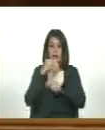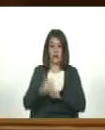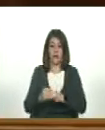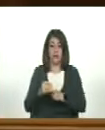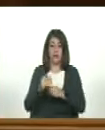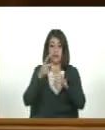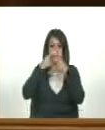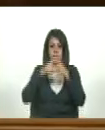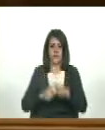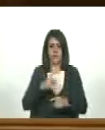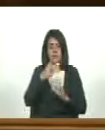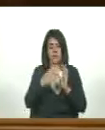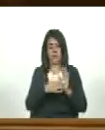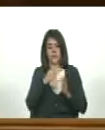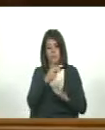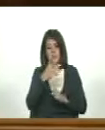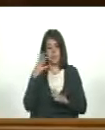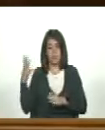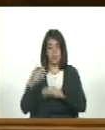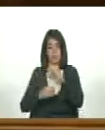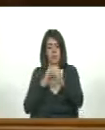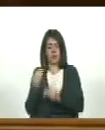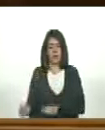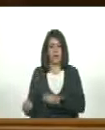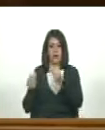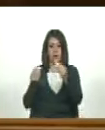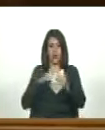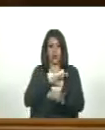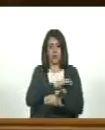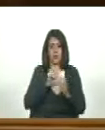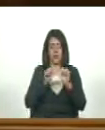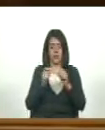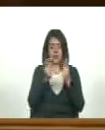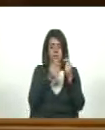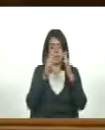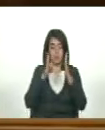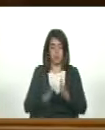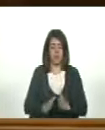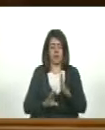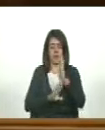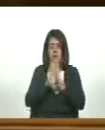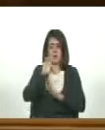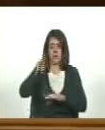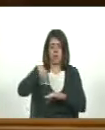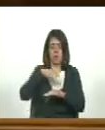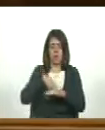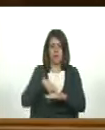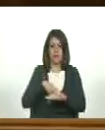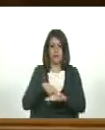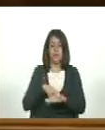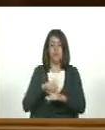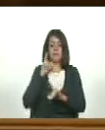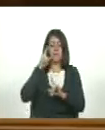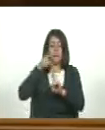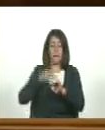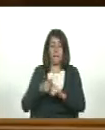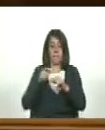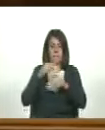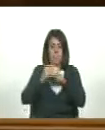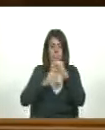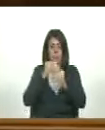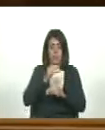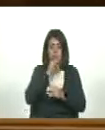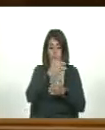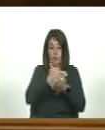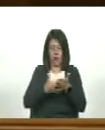ejercicio económico financiero 2024. Se remite a la Comisión Permanente de Economía, Finanzas y Desarrollo Nacional a los fines de la elaboración